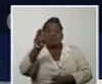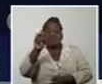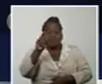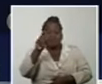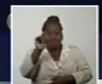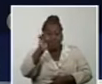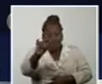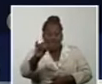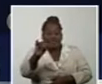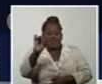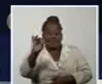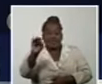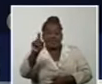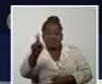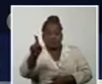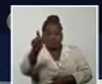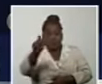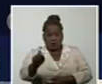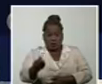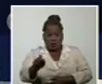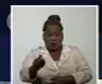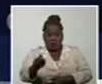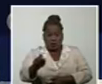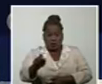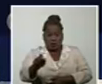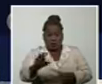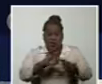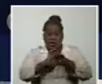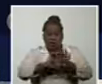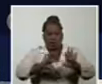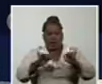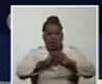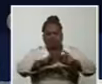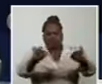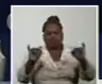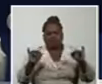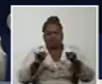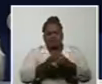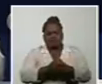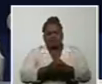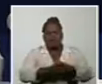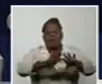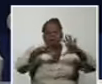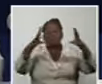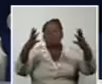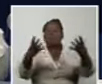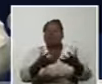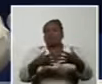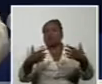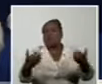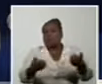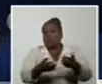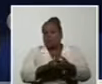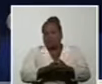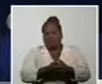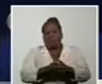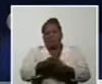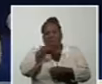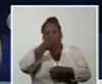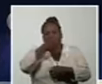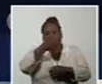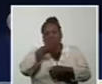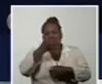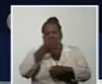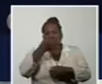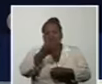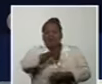1.671 pacientes, los graves ya los dijimos, y el mundo, que aunque